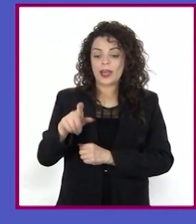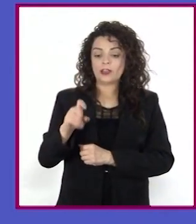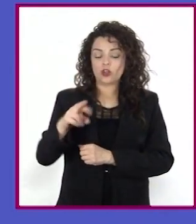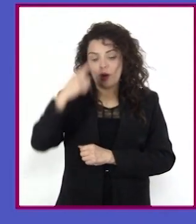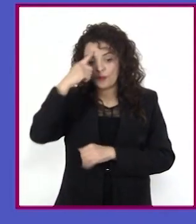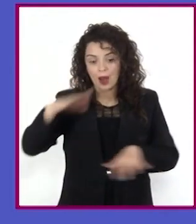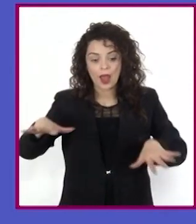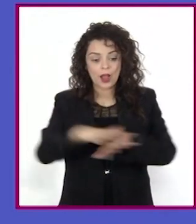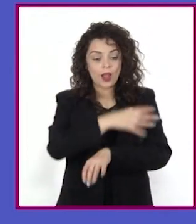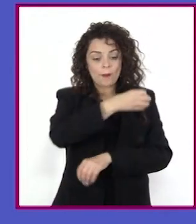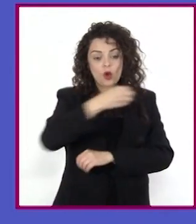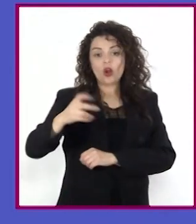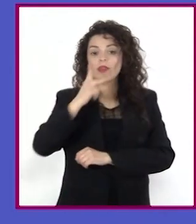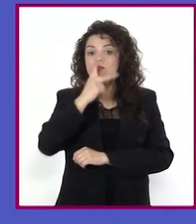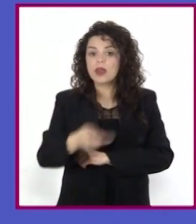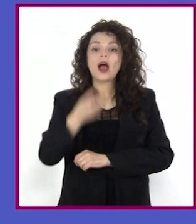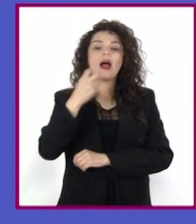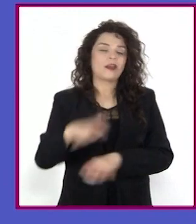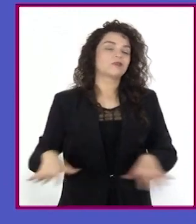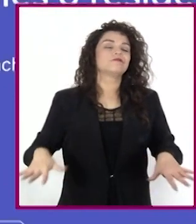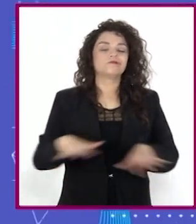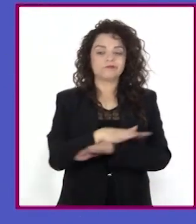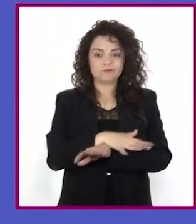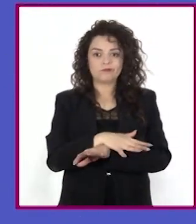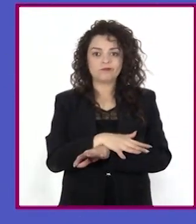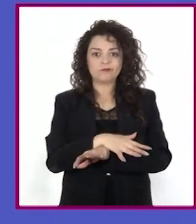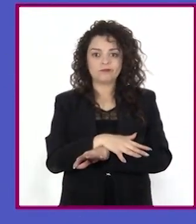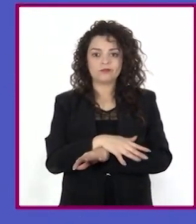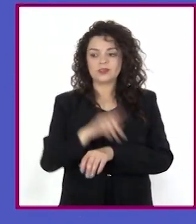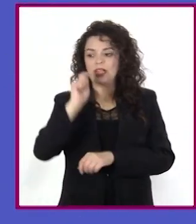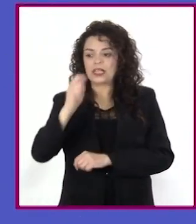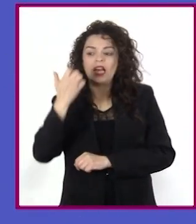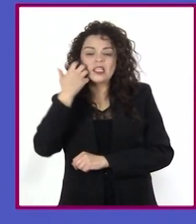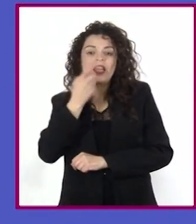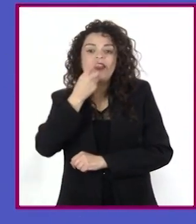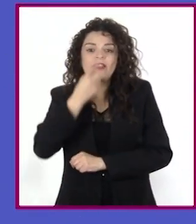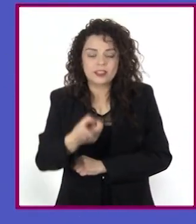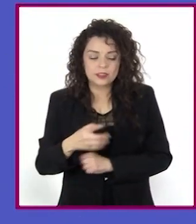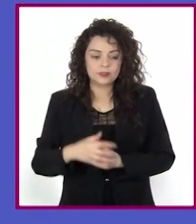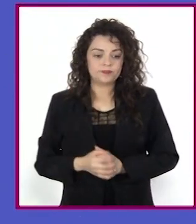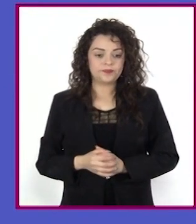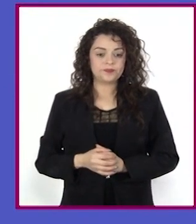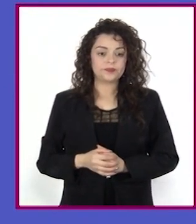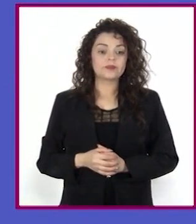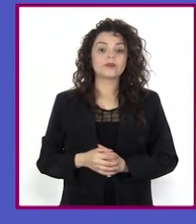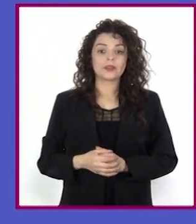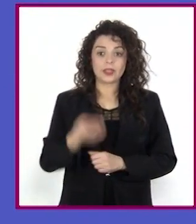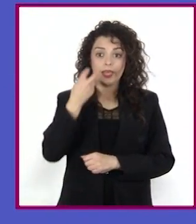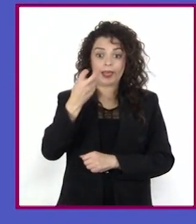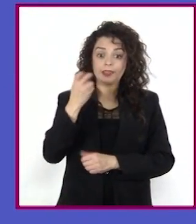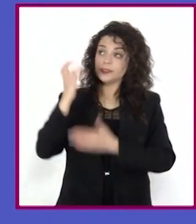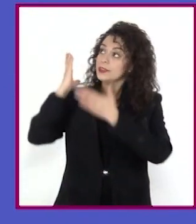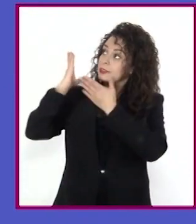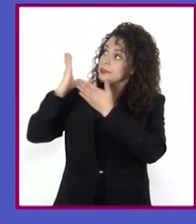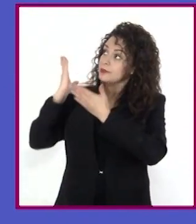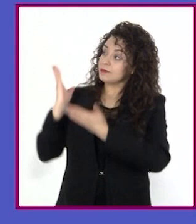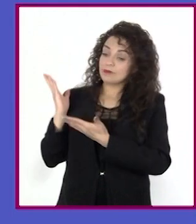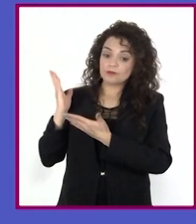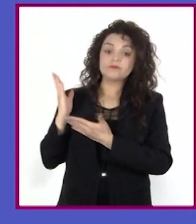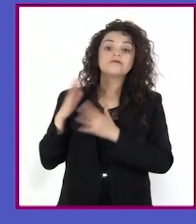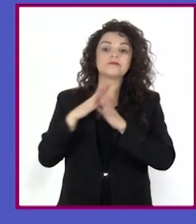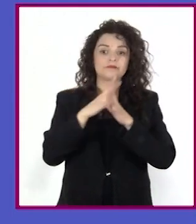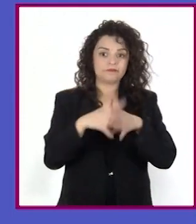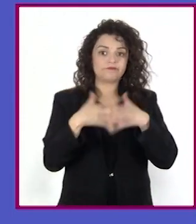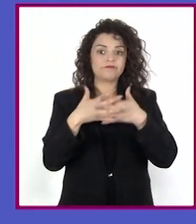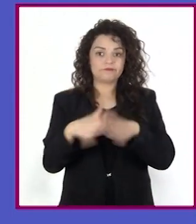palabras hacen que se modifique el sentido. El título, en la ciudad de Ixmiquilpan, migración y remesas, está alterado. Debería